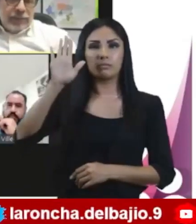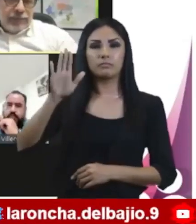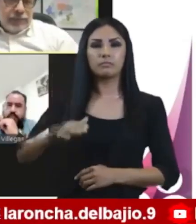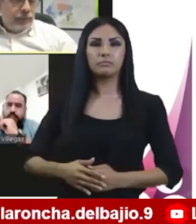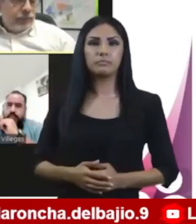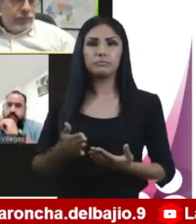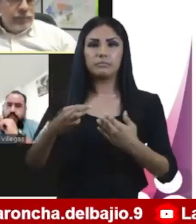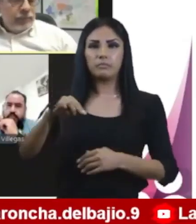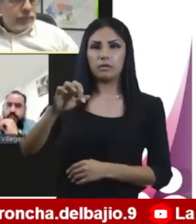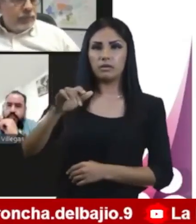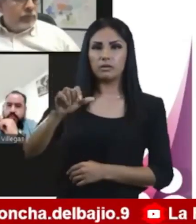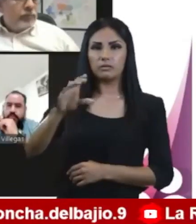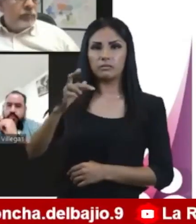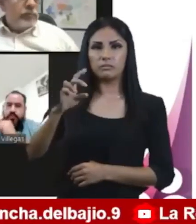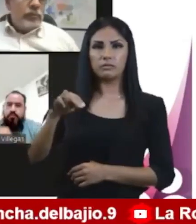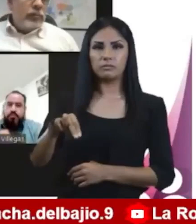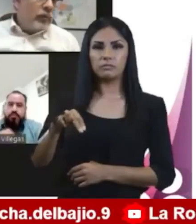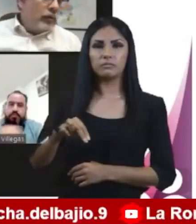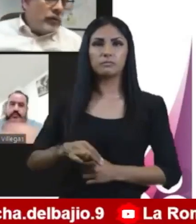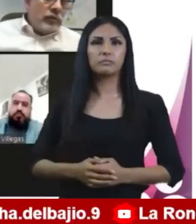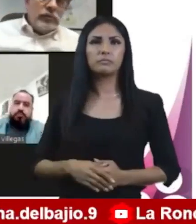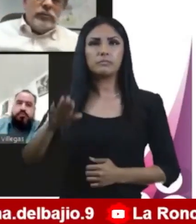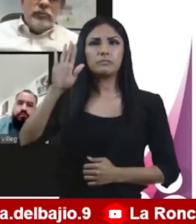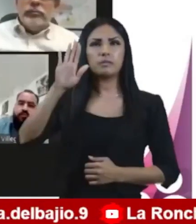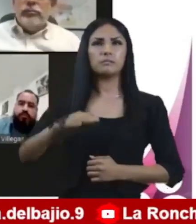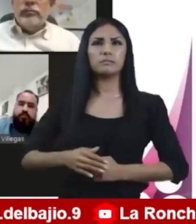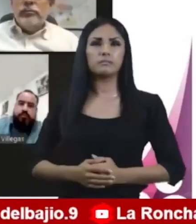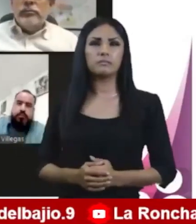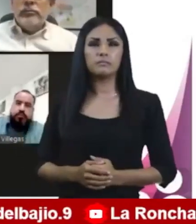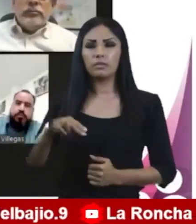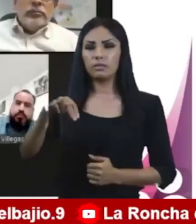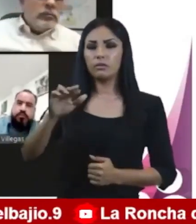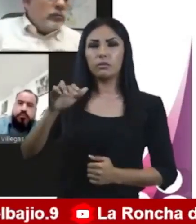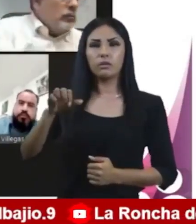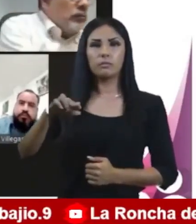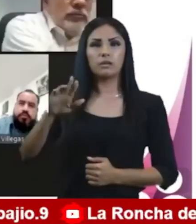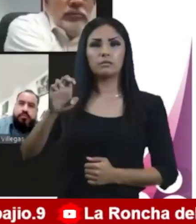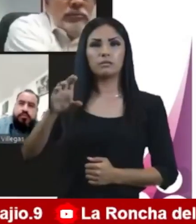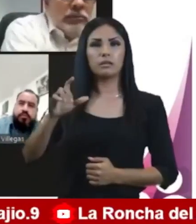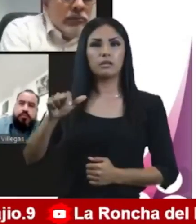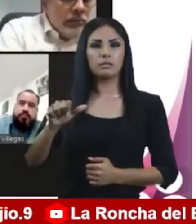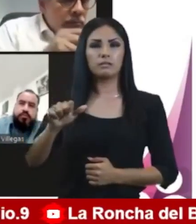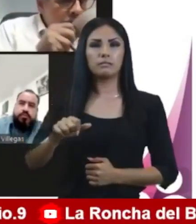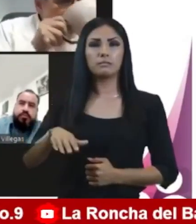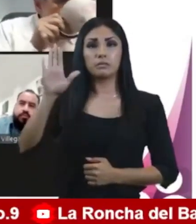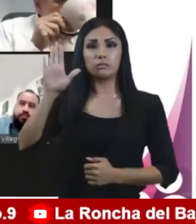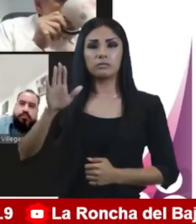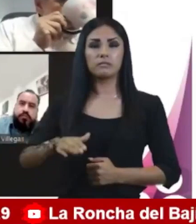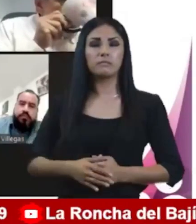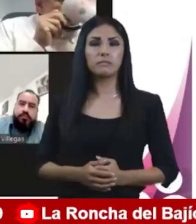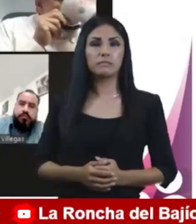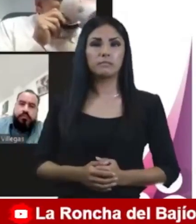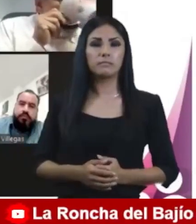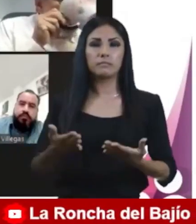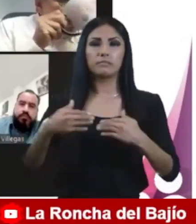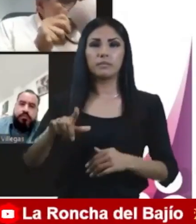para diputaciones del principio de mayoría relativa del 30 de marzo al 5 de abril de 2024 y